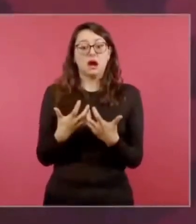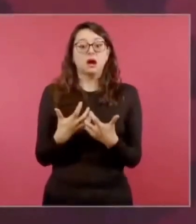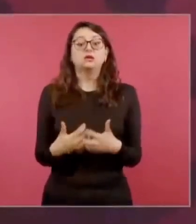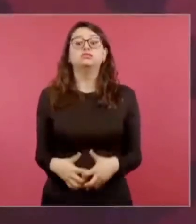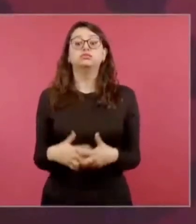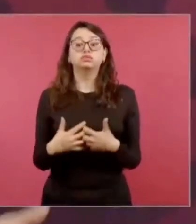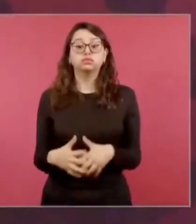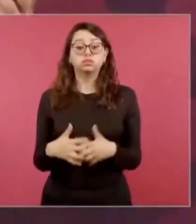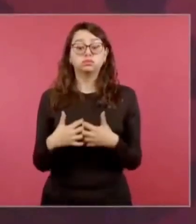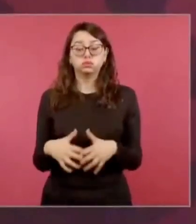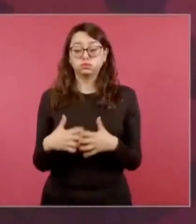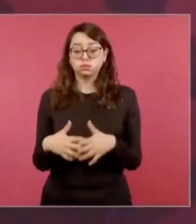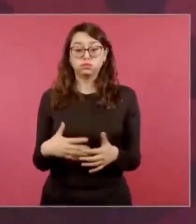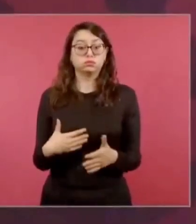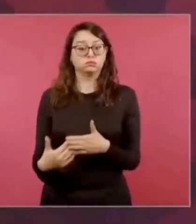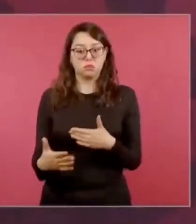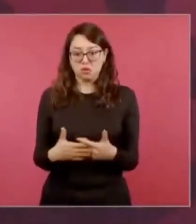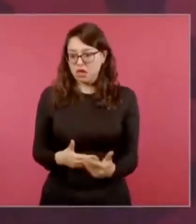porque